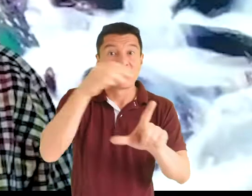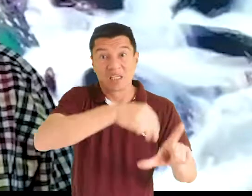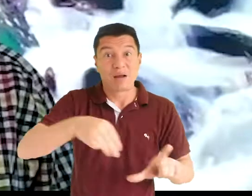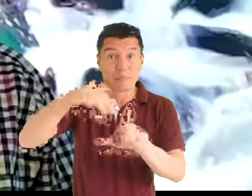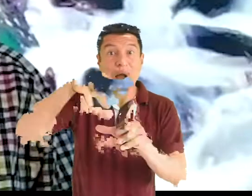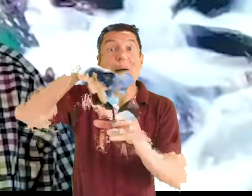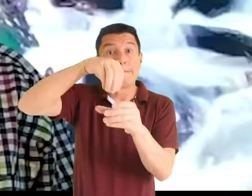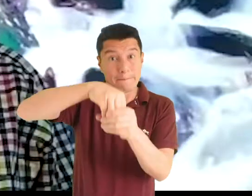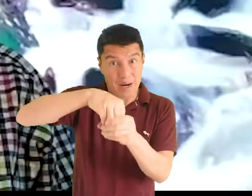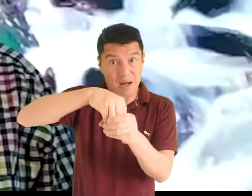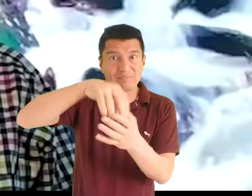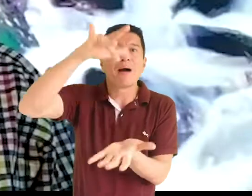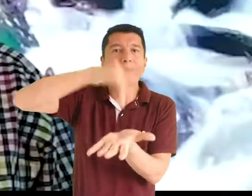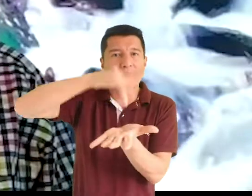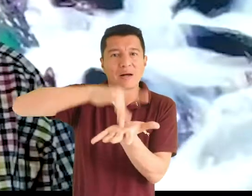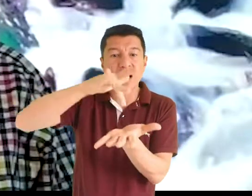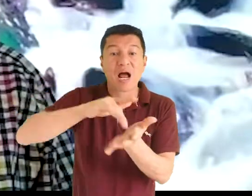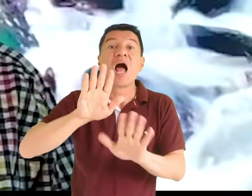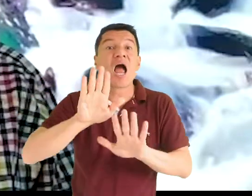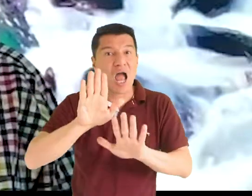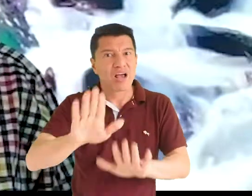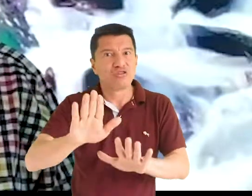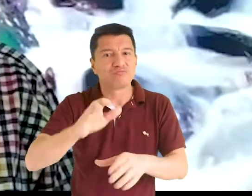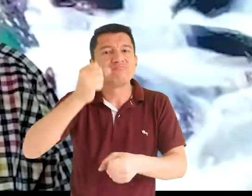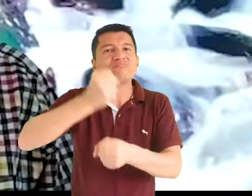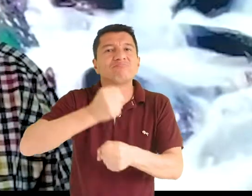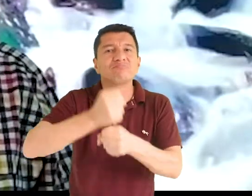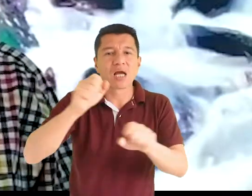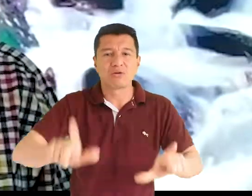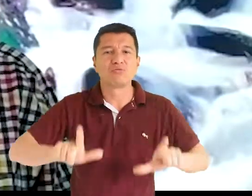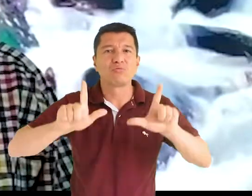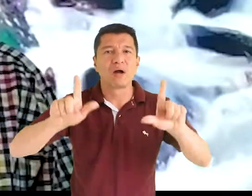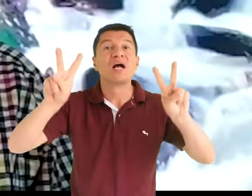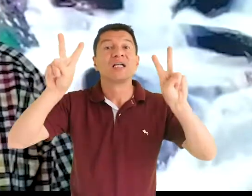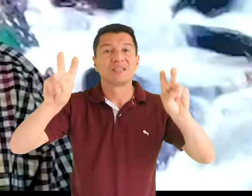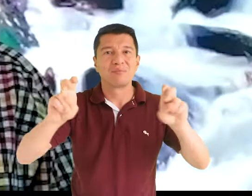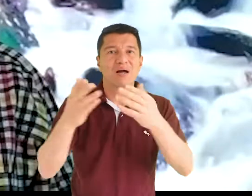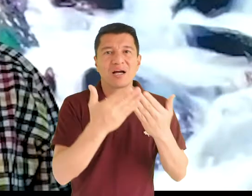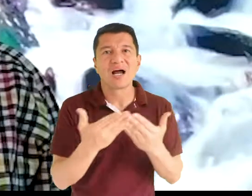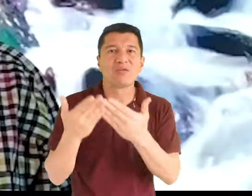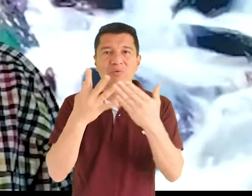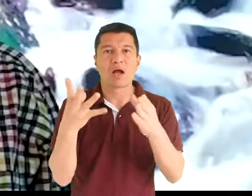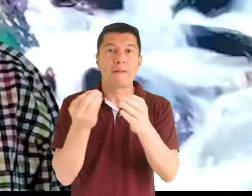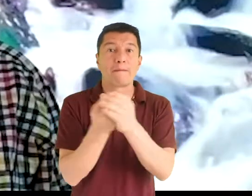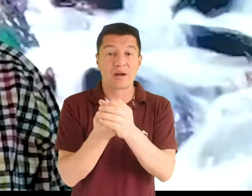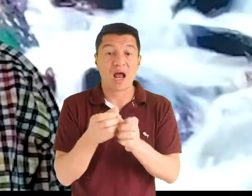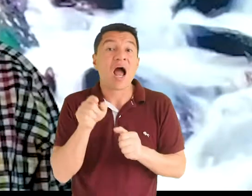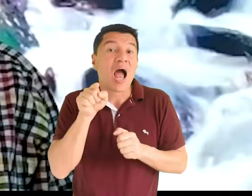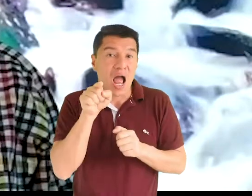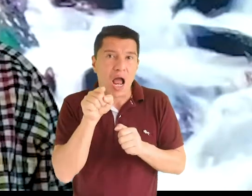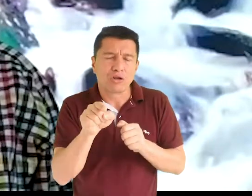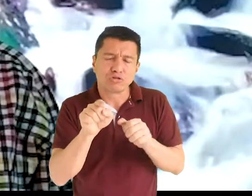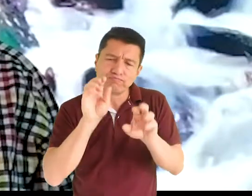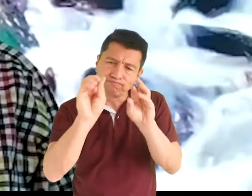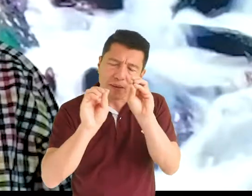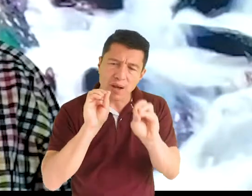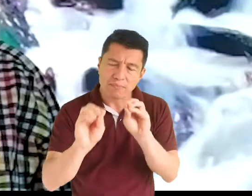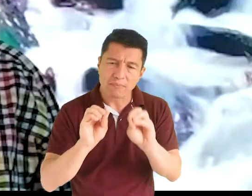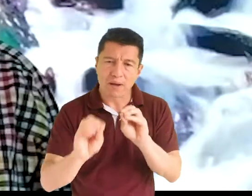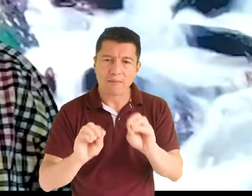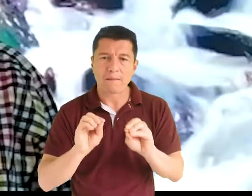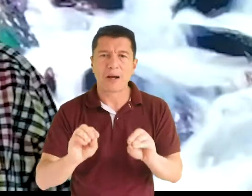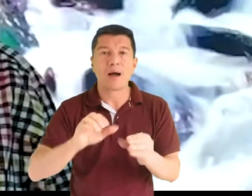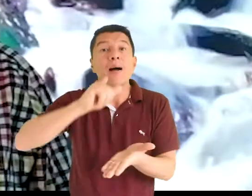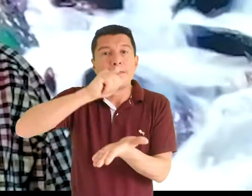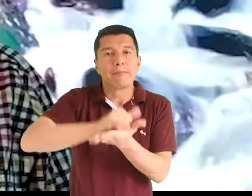adelantando sus trabajos de grado sobre el tema de educación inclusiva y han elaborado estados del arte sobre el